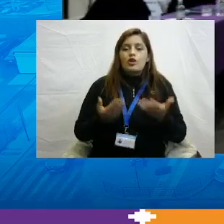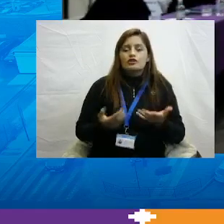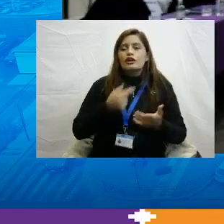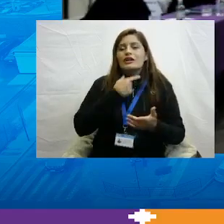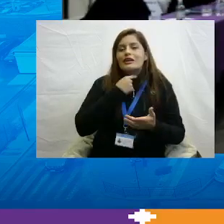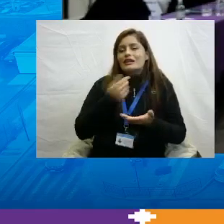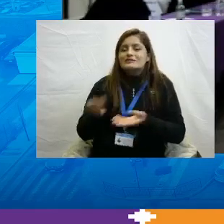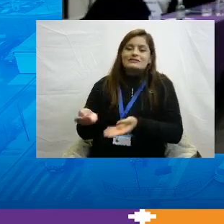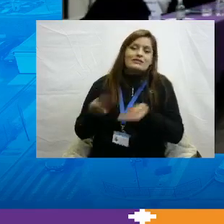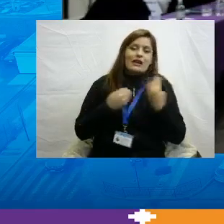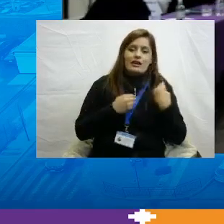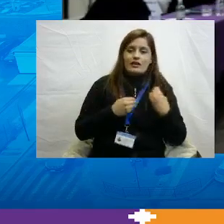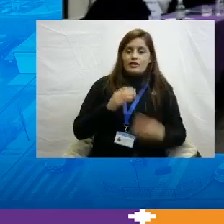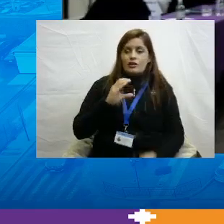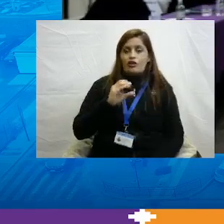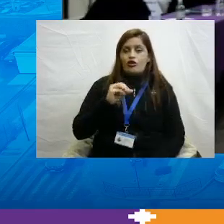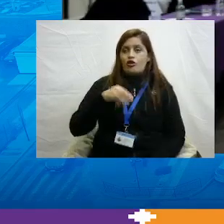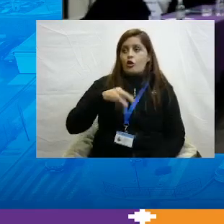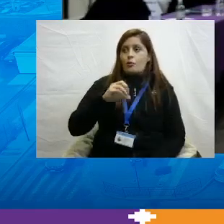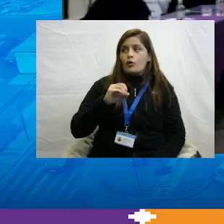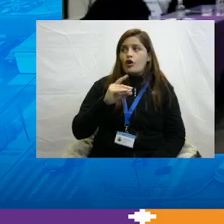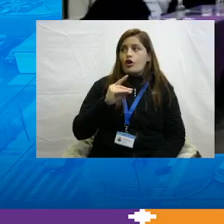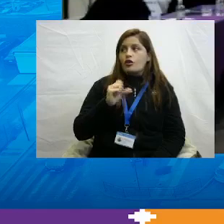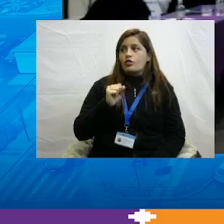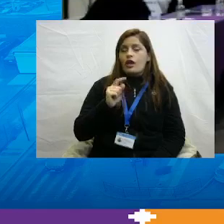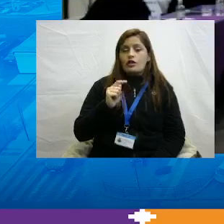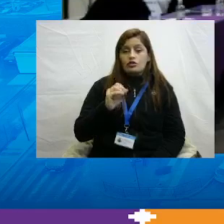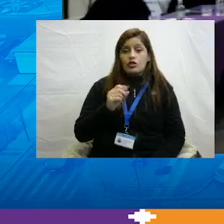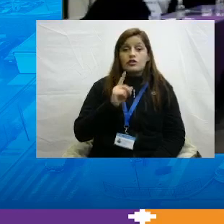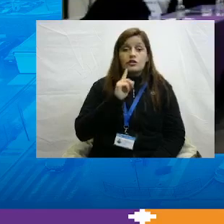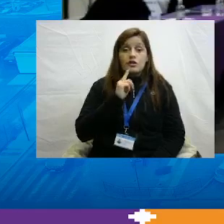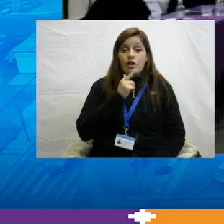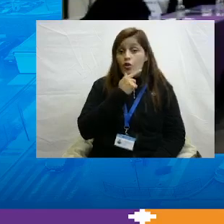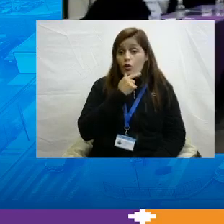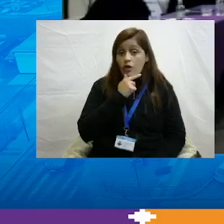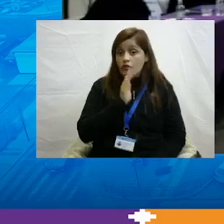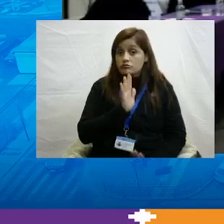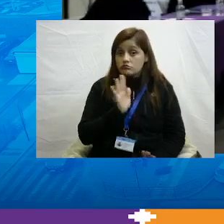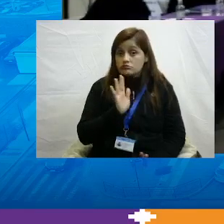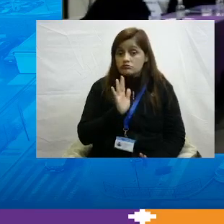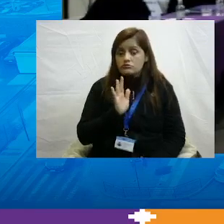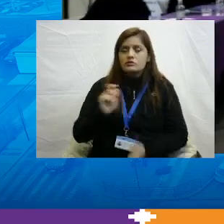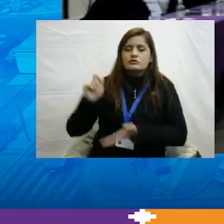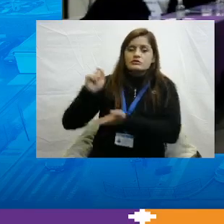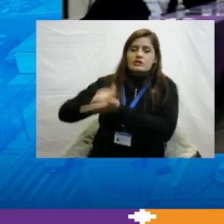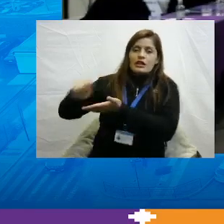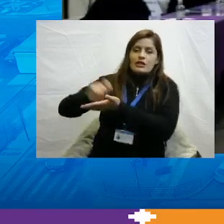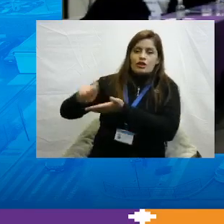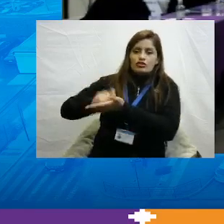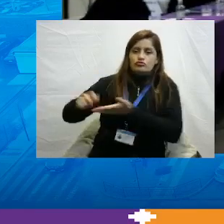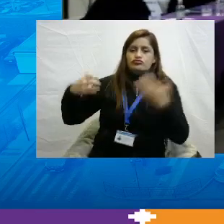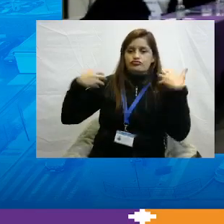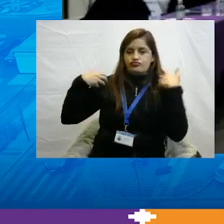este comodato. No sé si hay alguna duda o procedemos a la votación. Secretario.